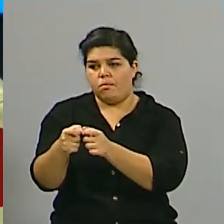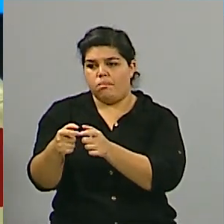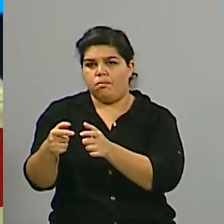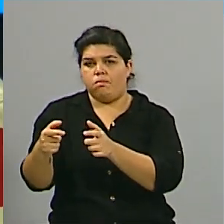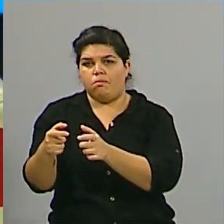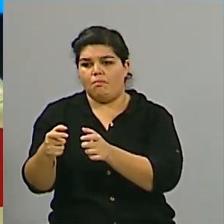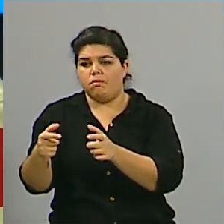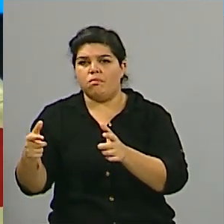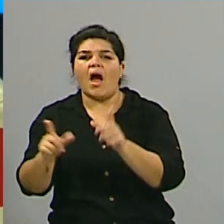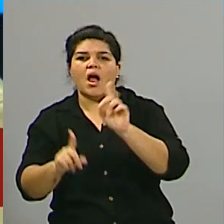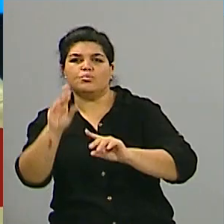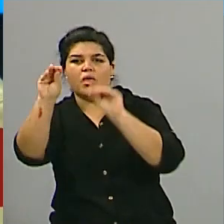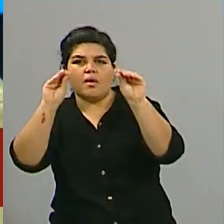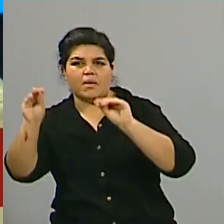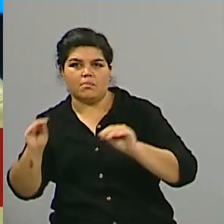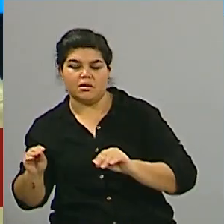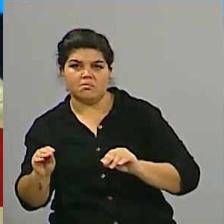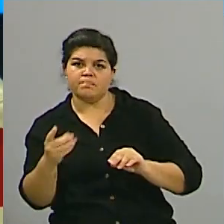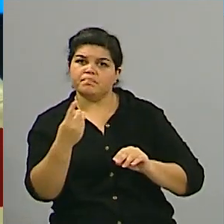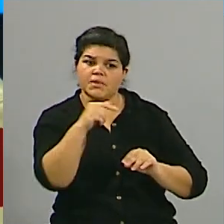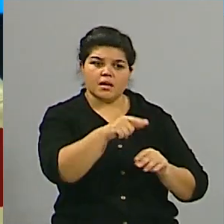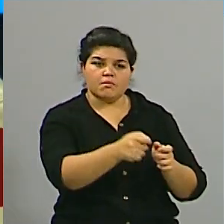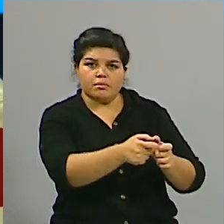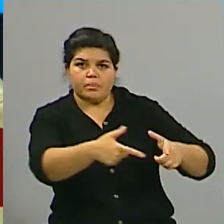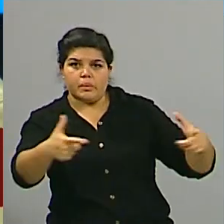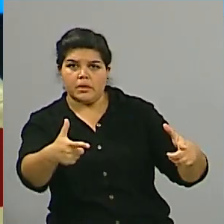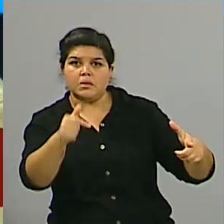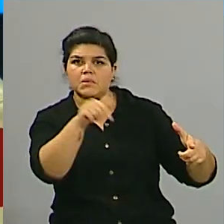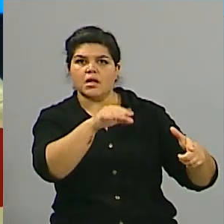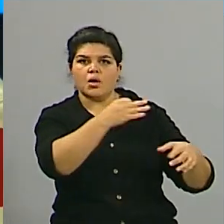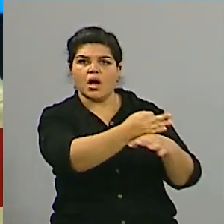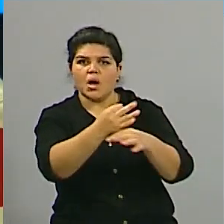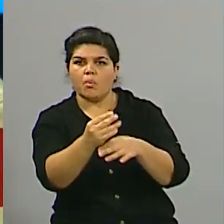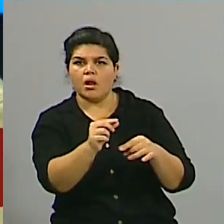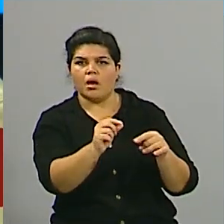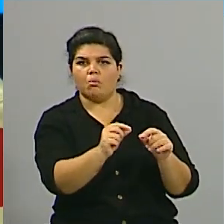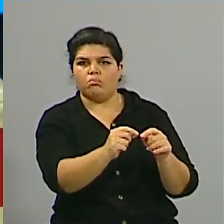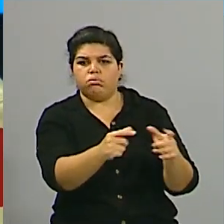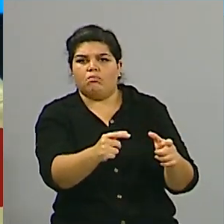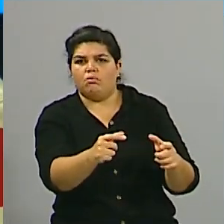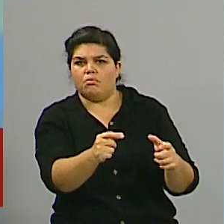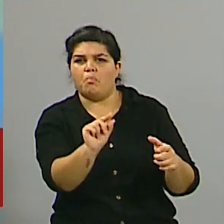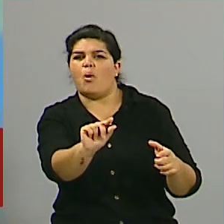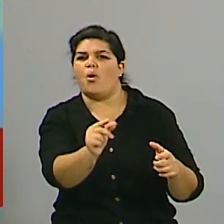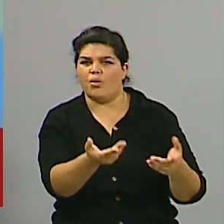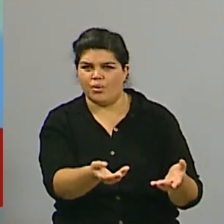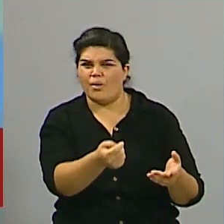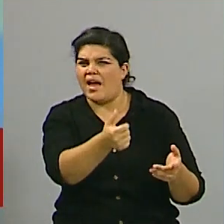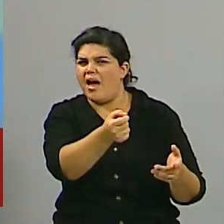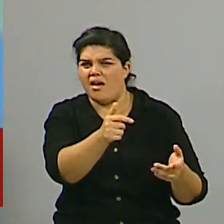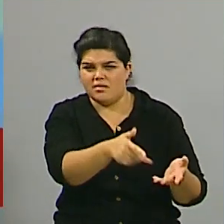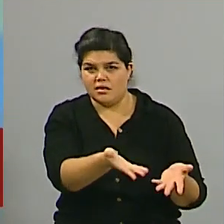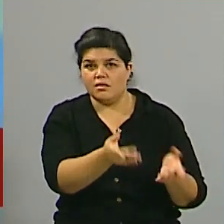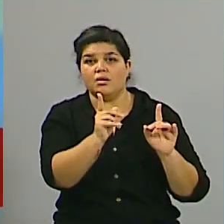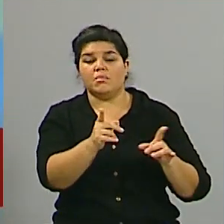cantidad de establecimientos educativos. Hay un déficit muy importante, sí, en la zona del Algarrobal hay un reclamo